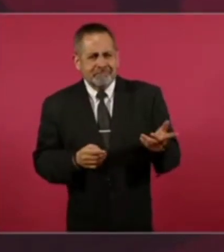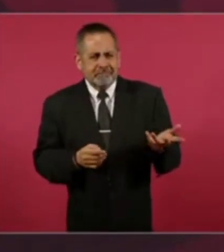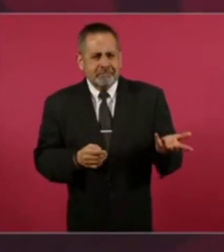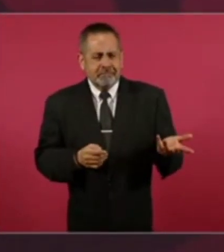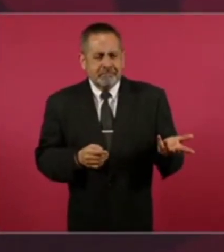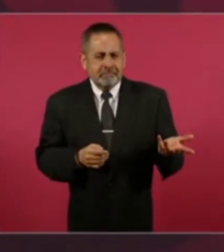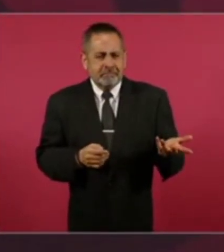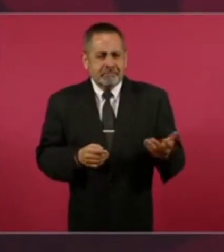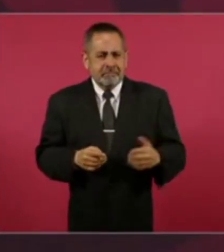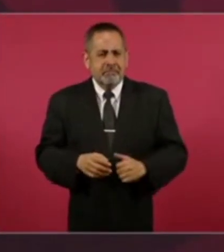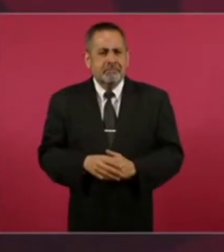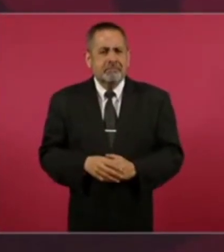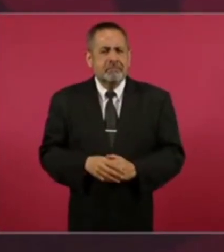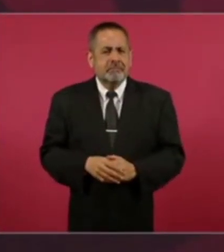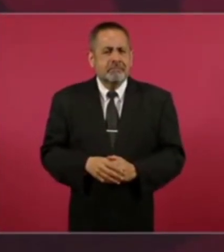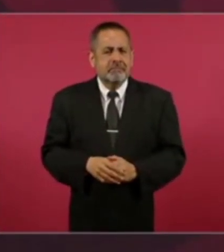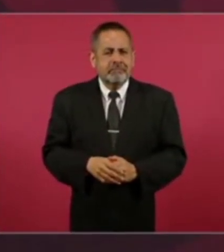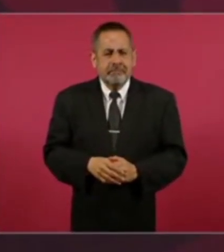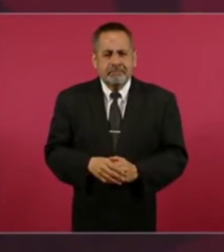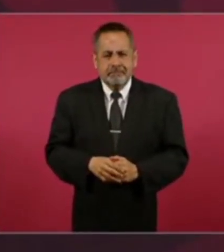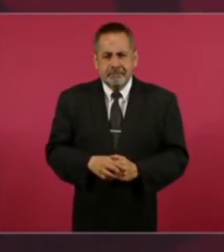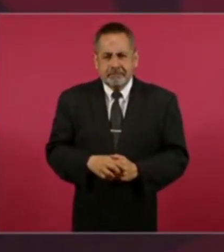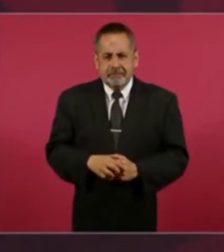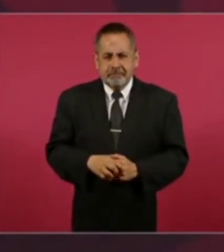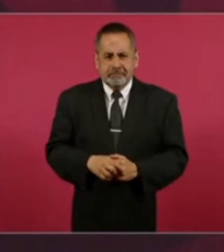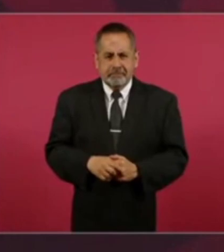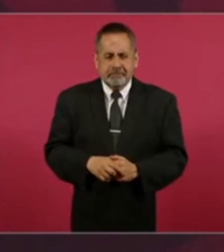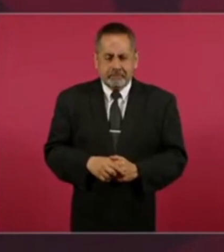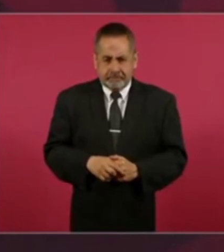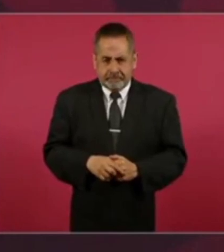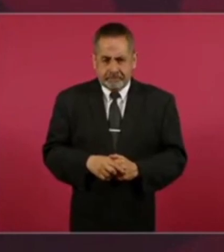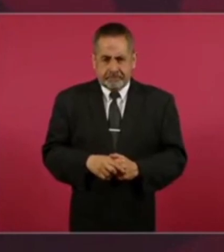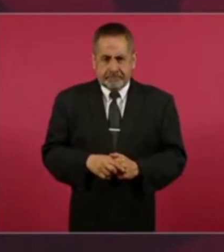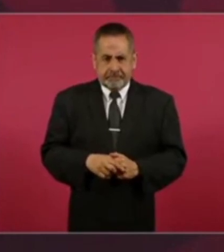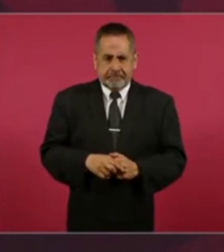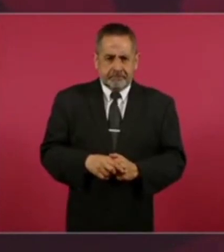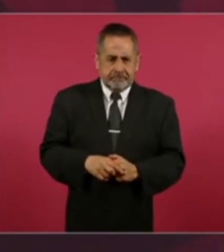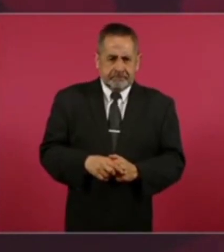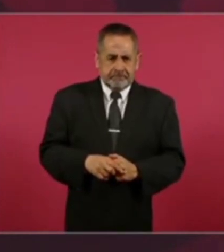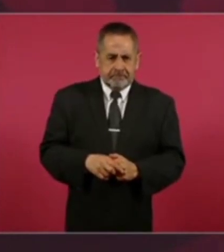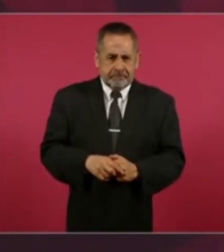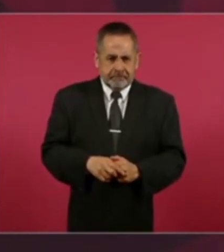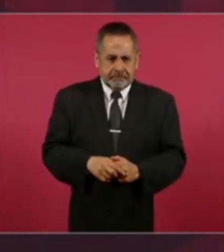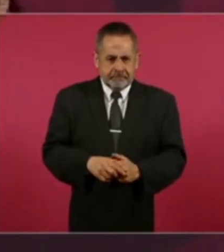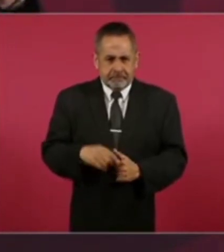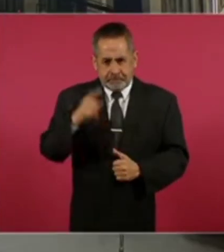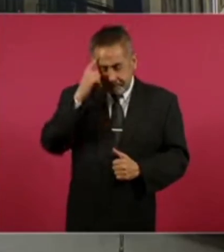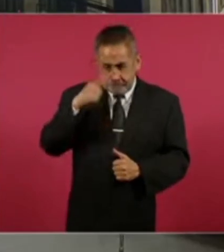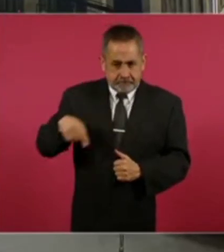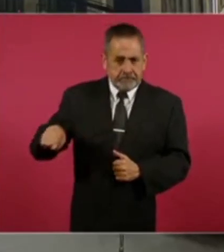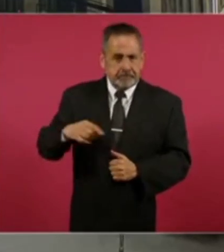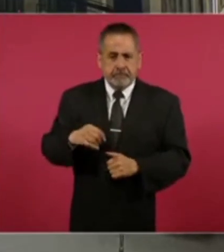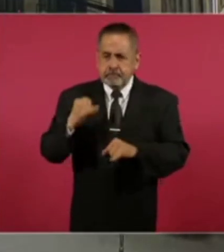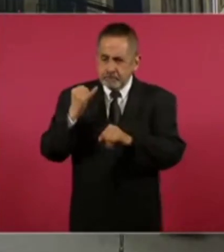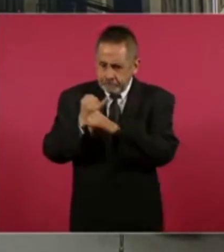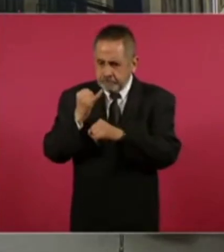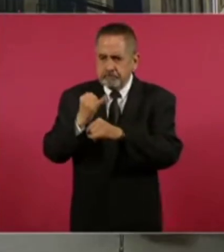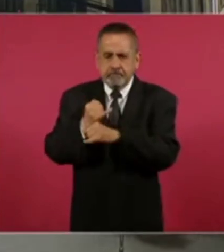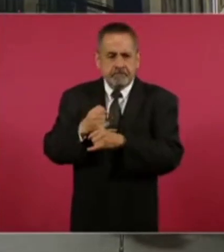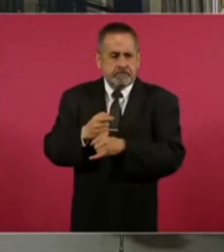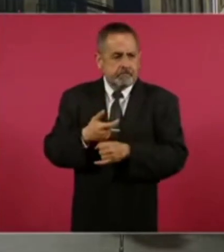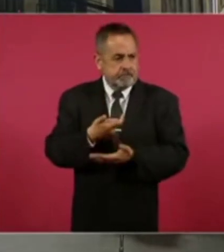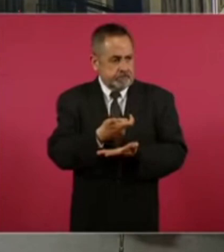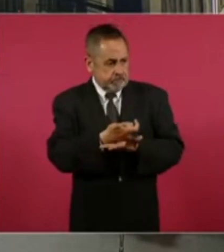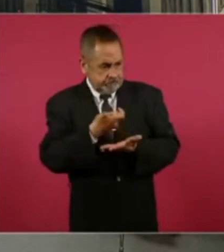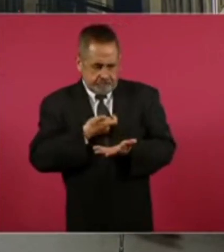tengamos ingresos para la operación